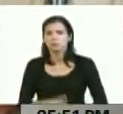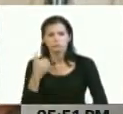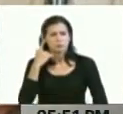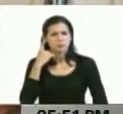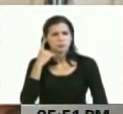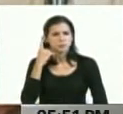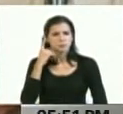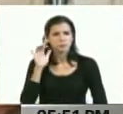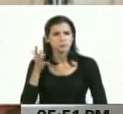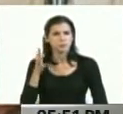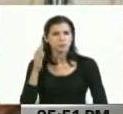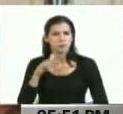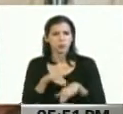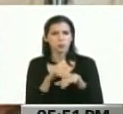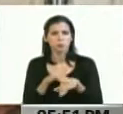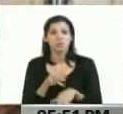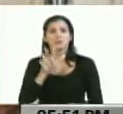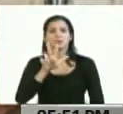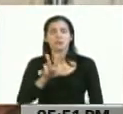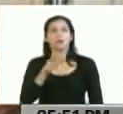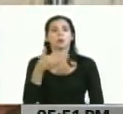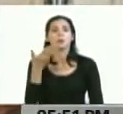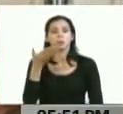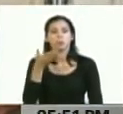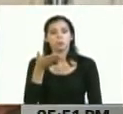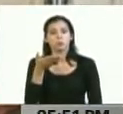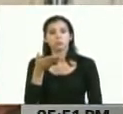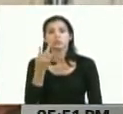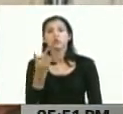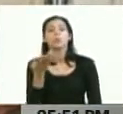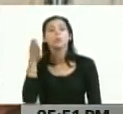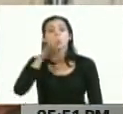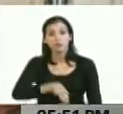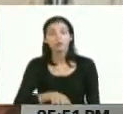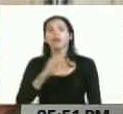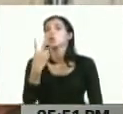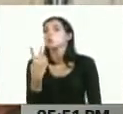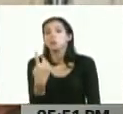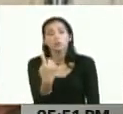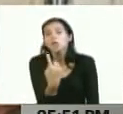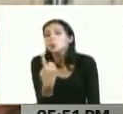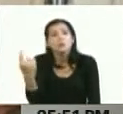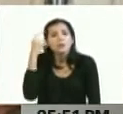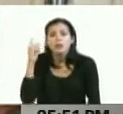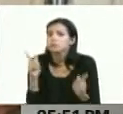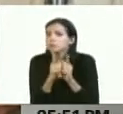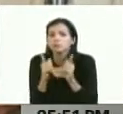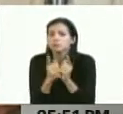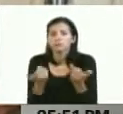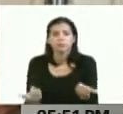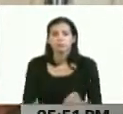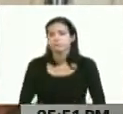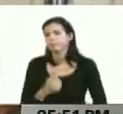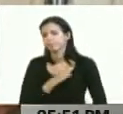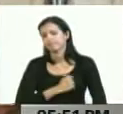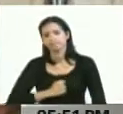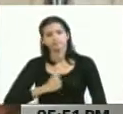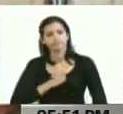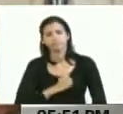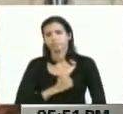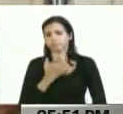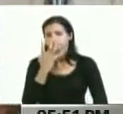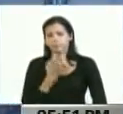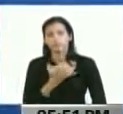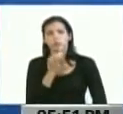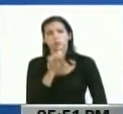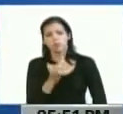van a aparecer. Tres muertos en menos de 24 horas, Jordán. Ministro, saldo lamentable el que reporta.